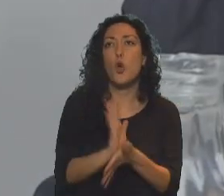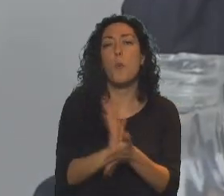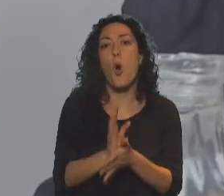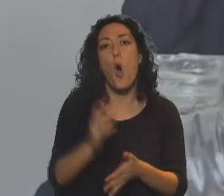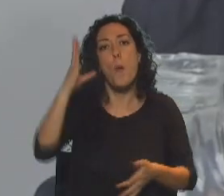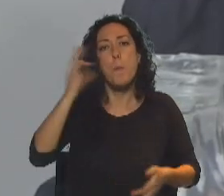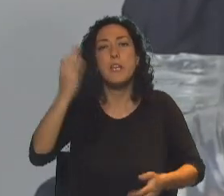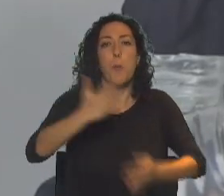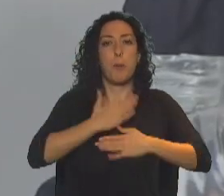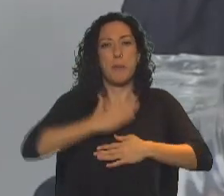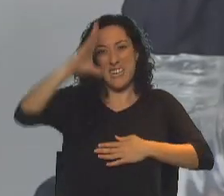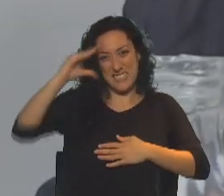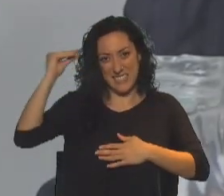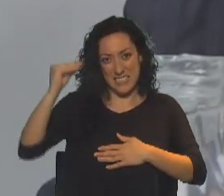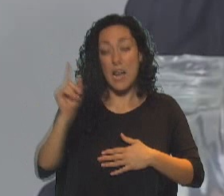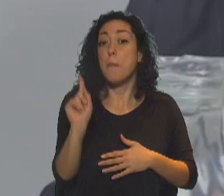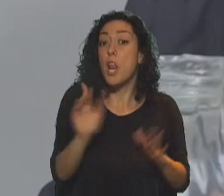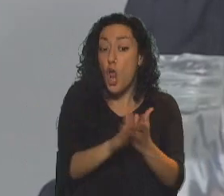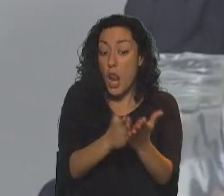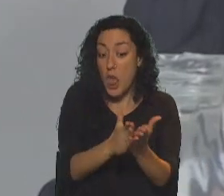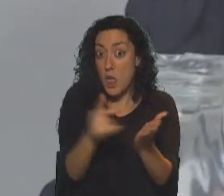está diciendo. Este libro